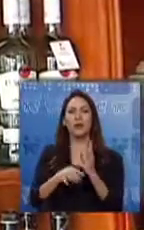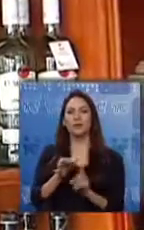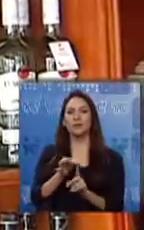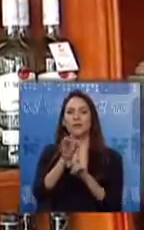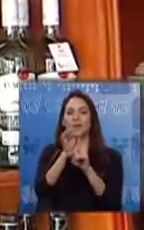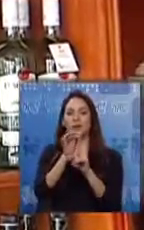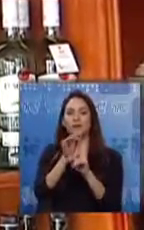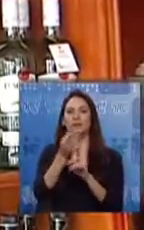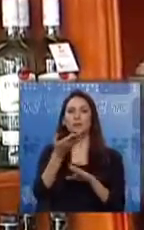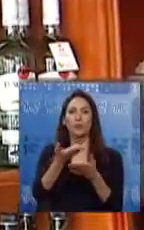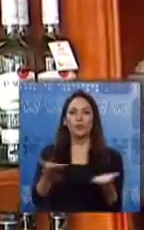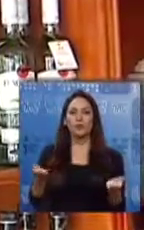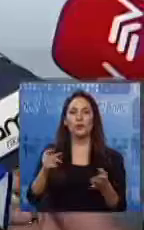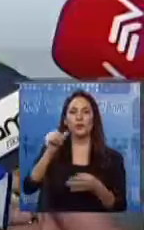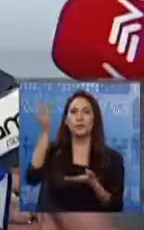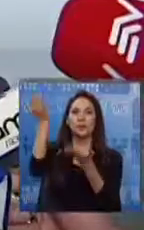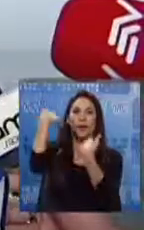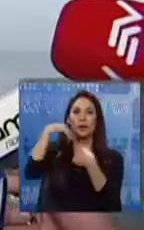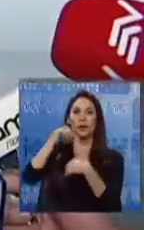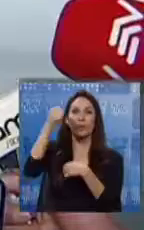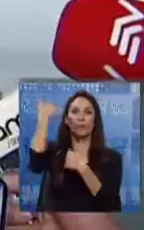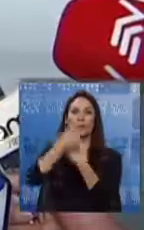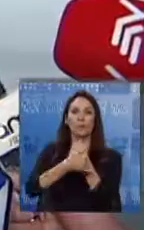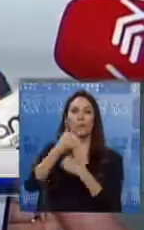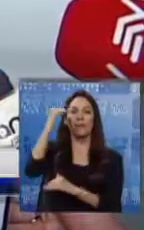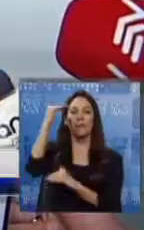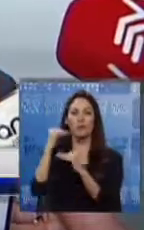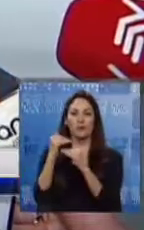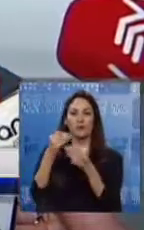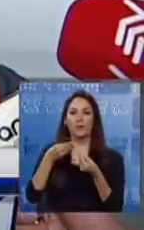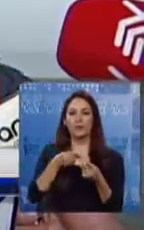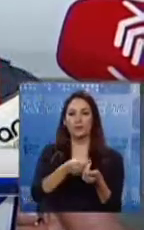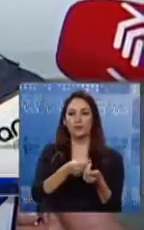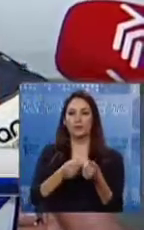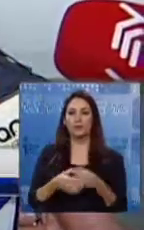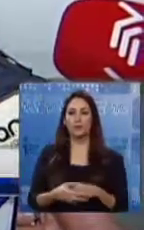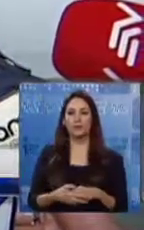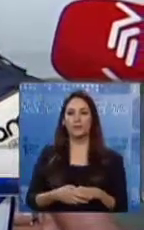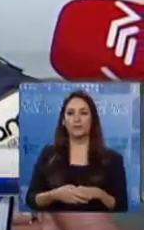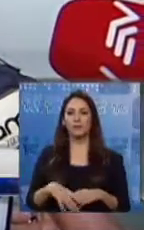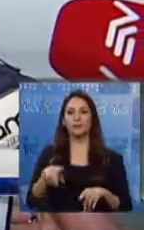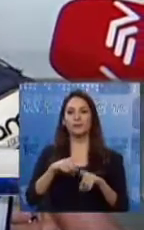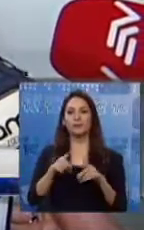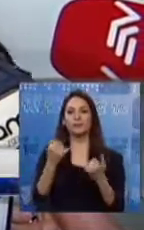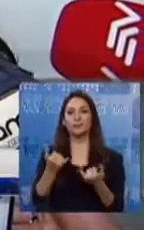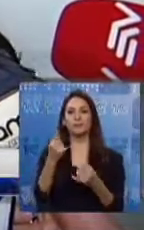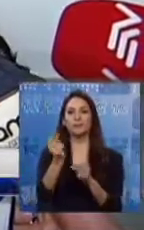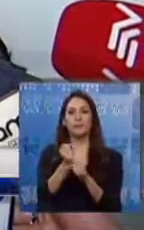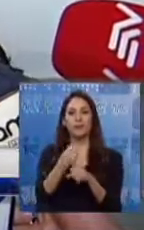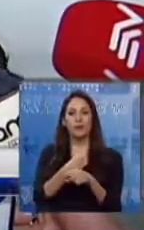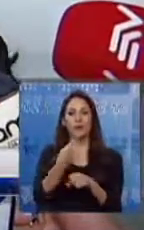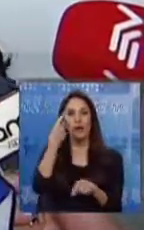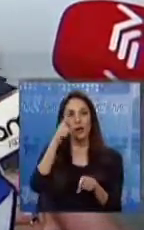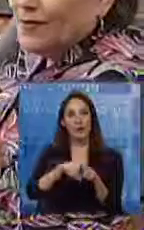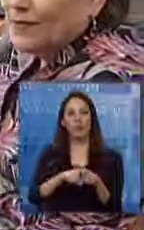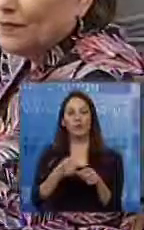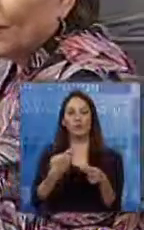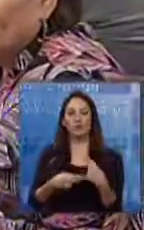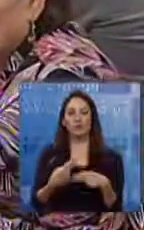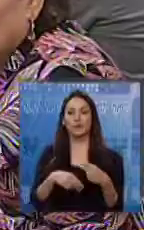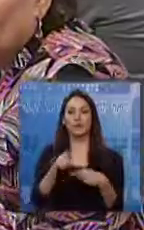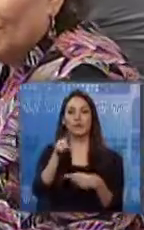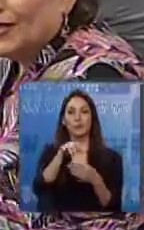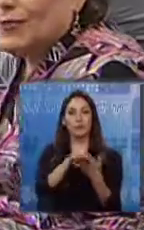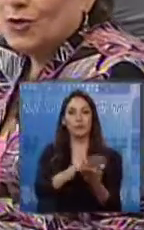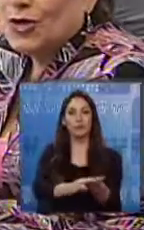a ciertos artículos importados. Que eso vendría a ser un antecedente a lo que se está tratando para el acuerdo comercial. El proyecto,